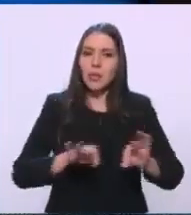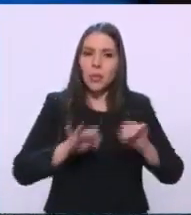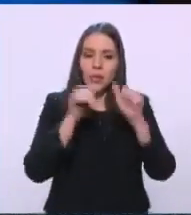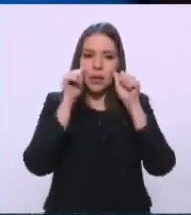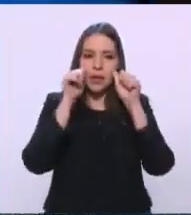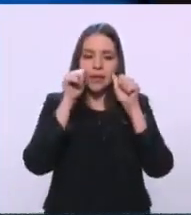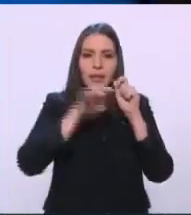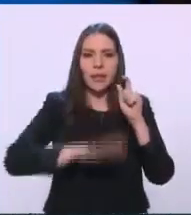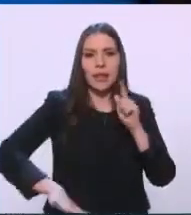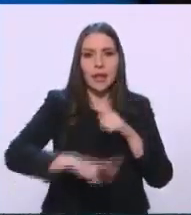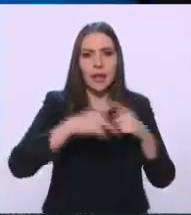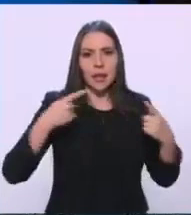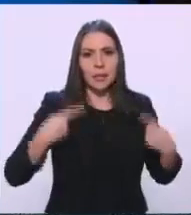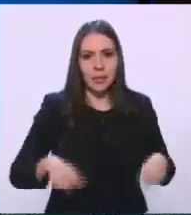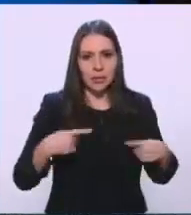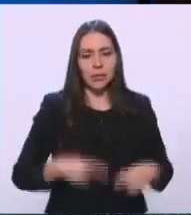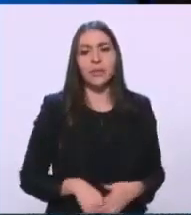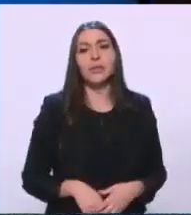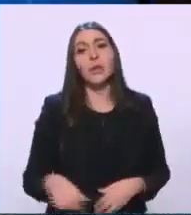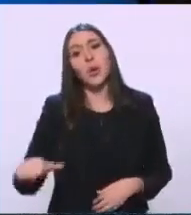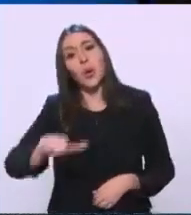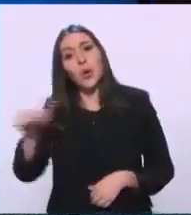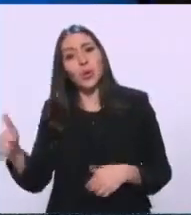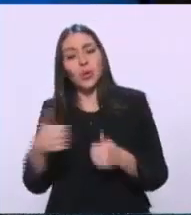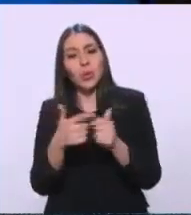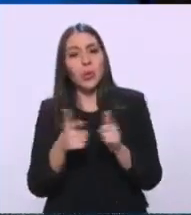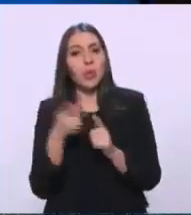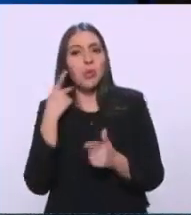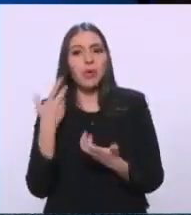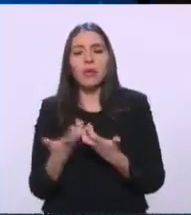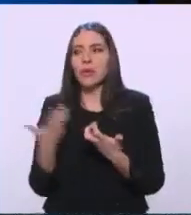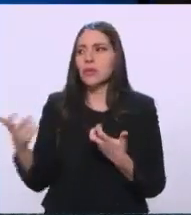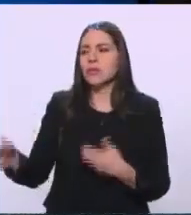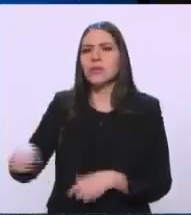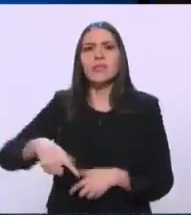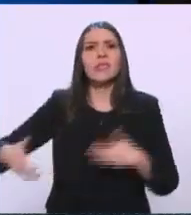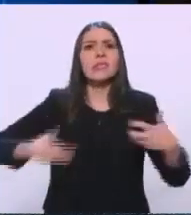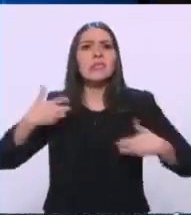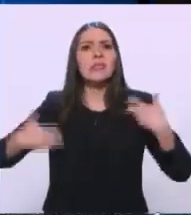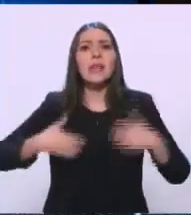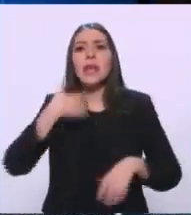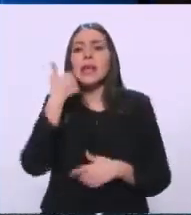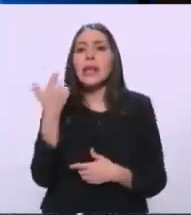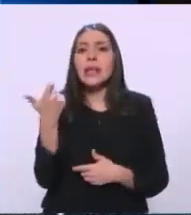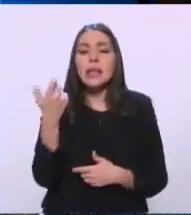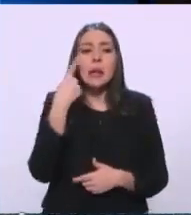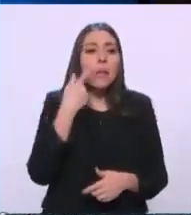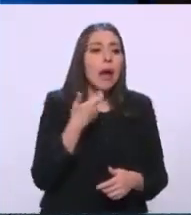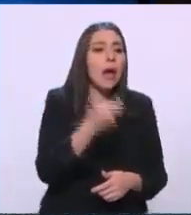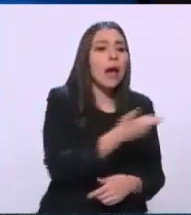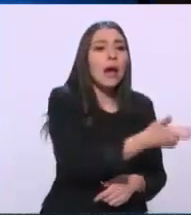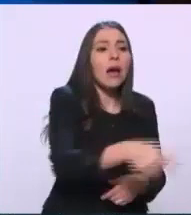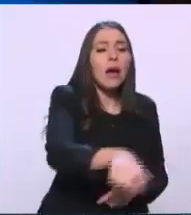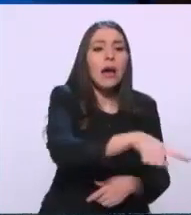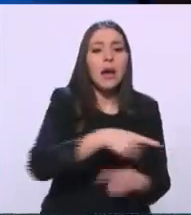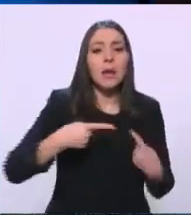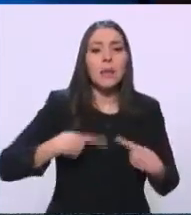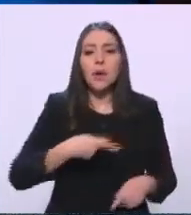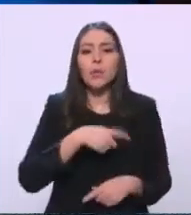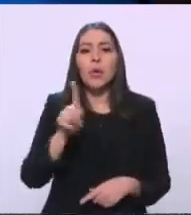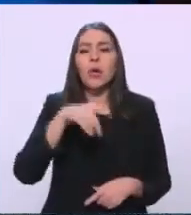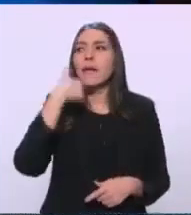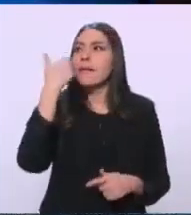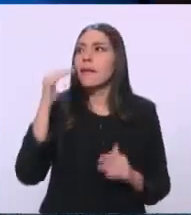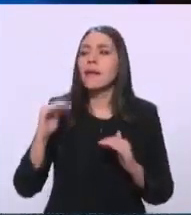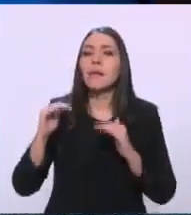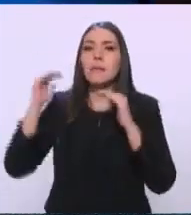los adversarios. Querían que el dinero fuera otra vez hacia arriba, beneficiar hacia arriba. Y lo que hoy vemos es que le está funcionando eso. No le apostaban a que esto